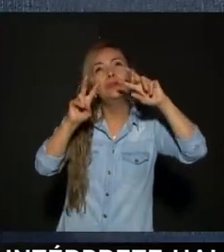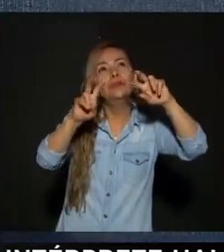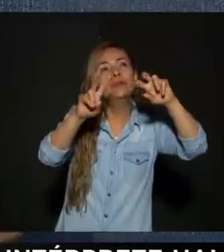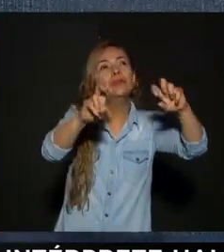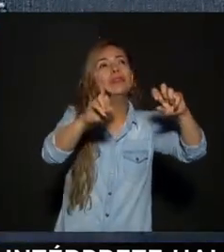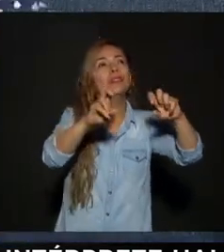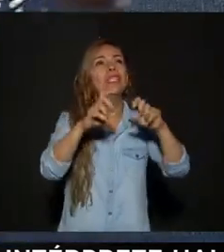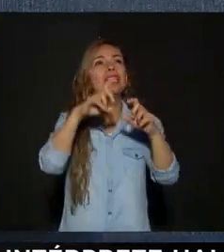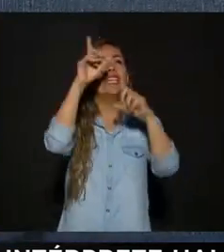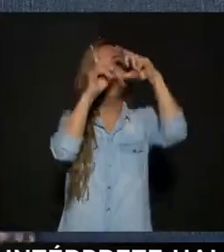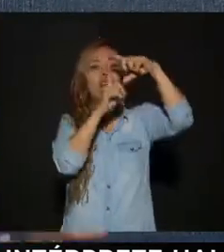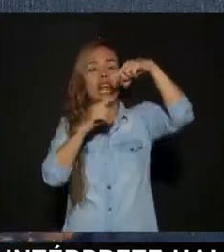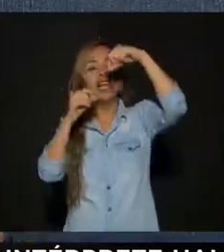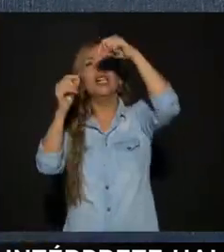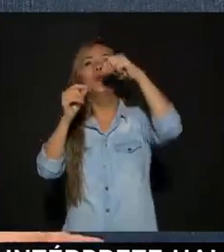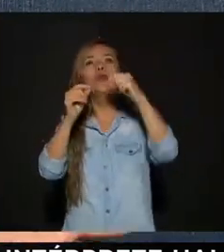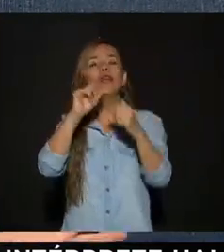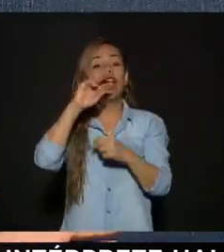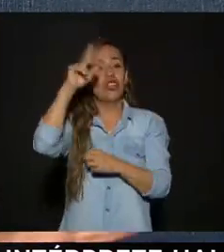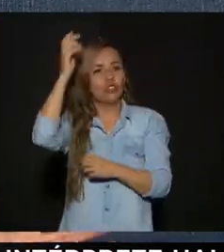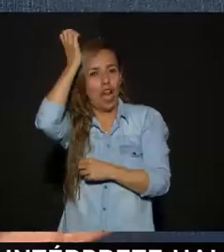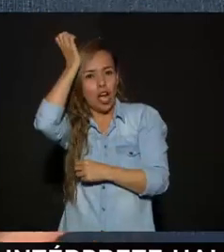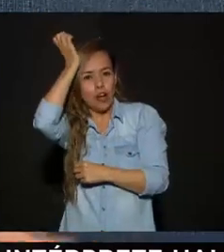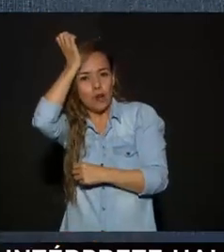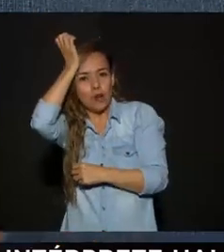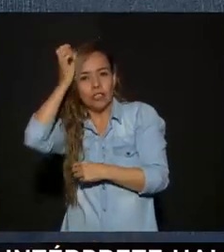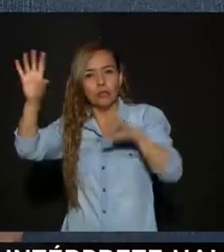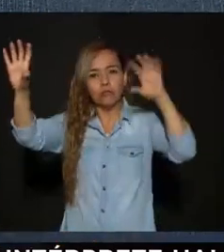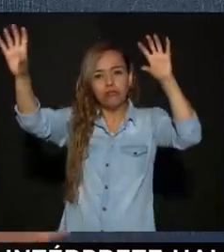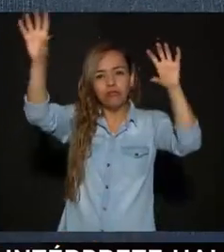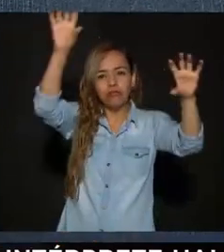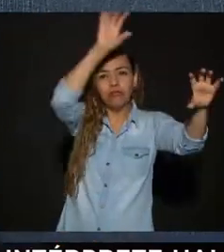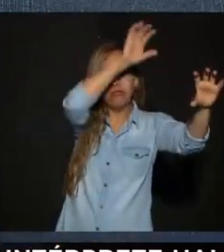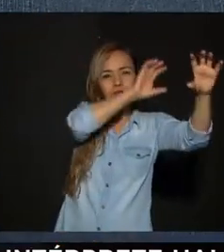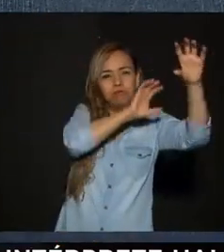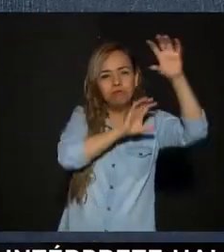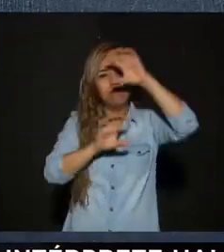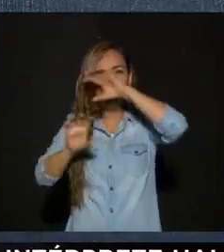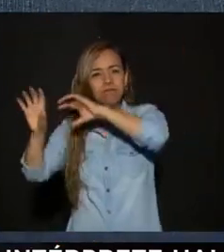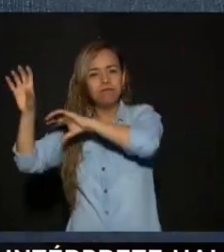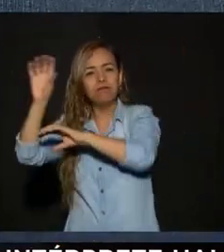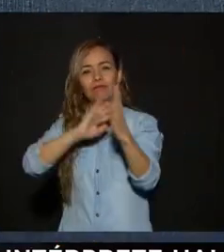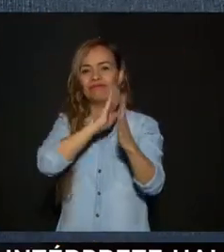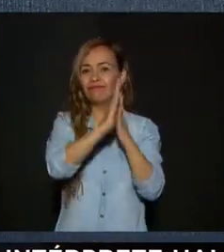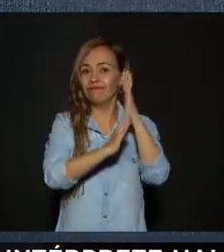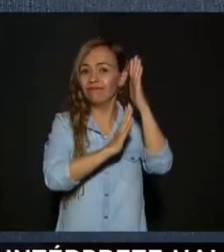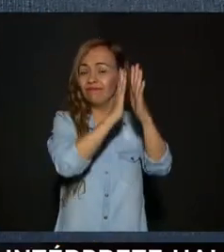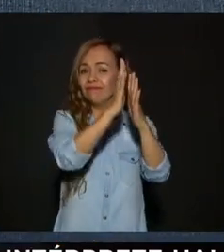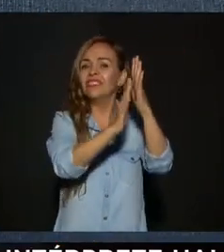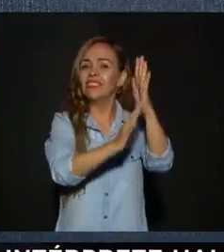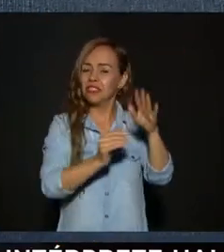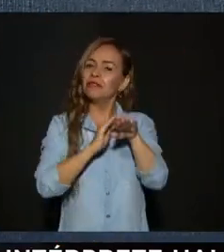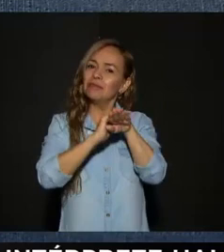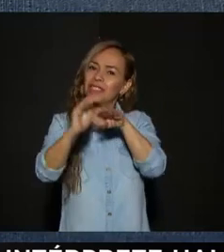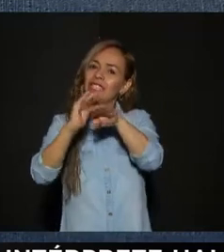y otras rocas que se mueven por allá en el espacio, que uno quisiera como saber más sobre eso. Entonces la invitación es